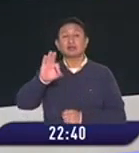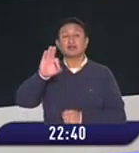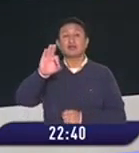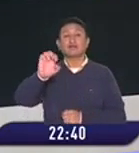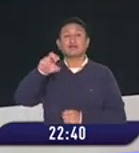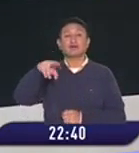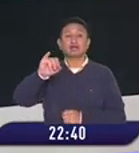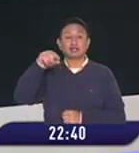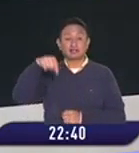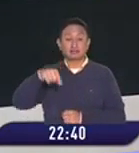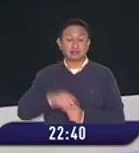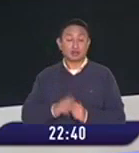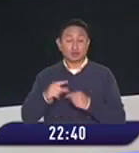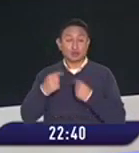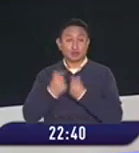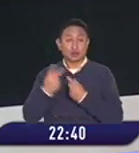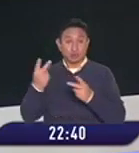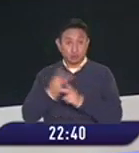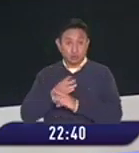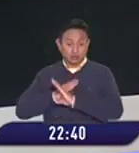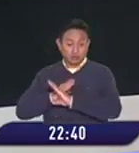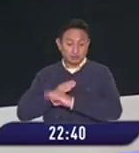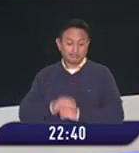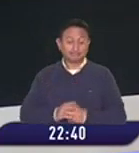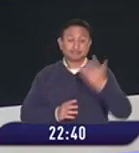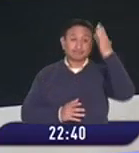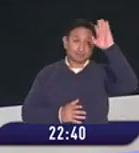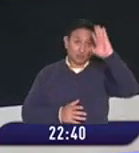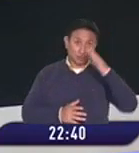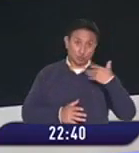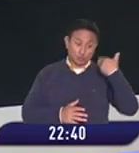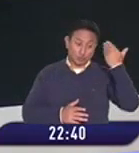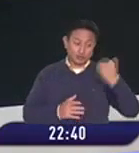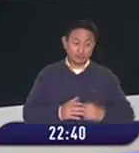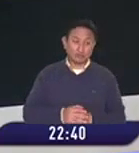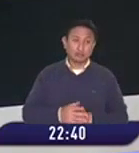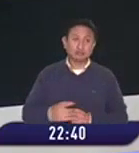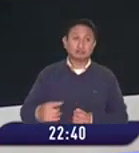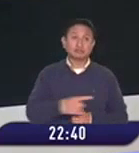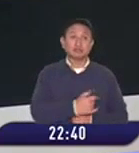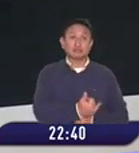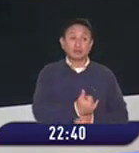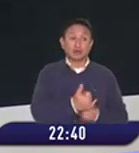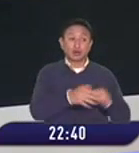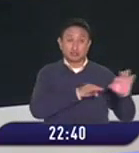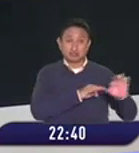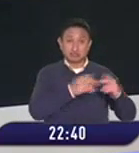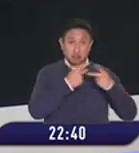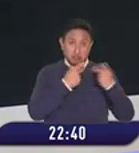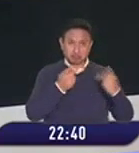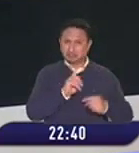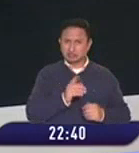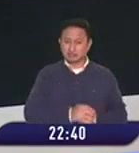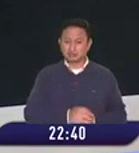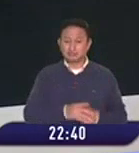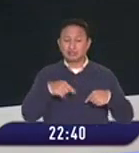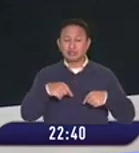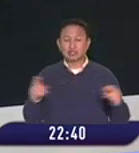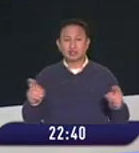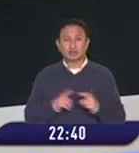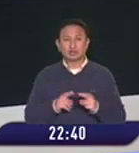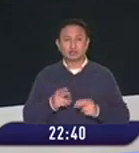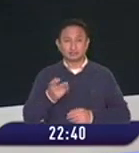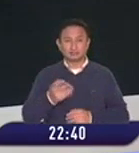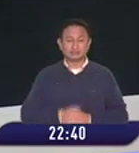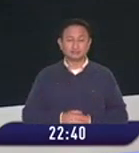buscará combatir a la delincuencia. De su lado, la candidata Luisa González no tuvo agenda pública. A continuación, un resumen de